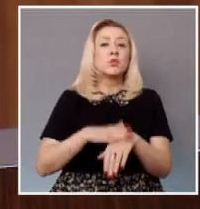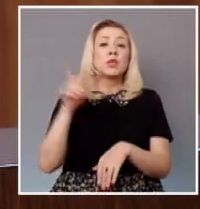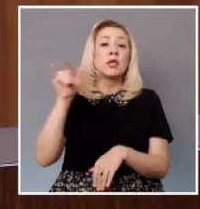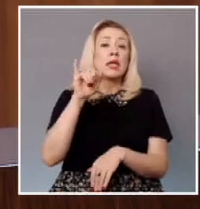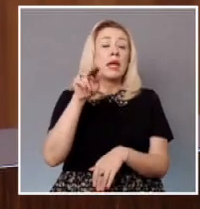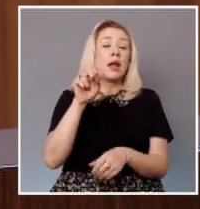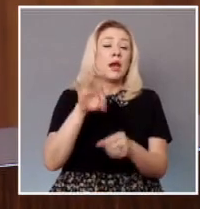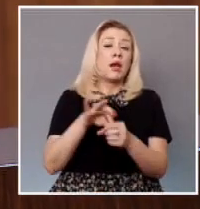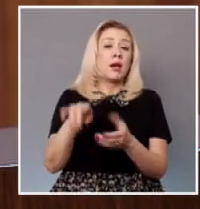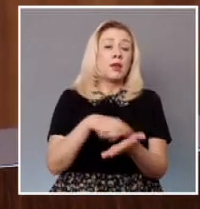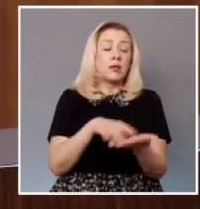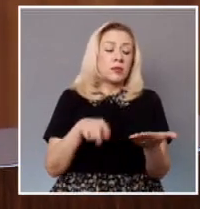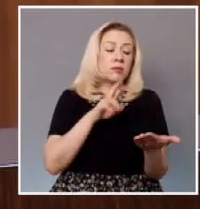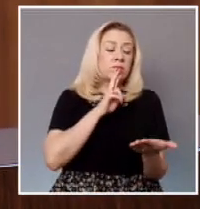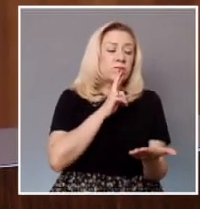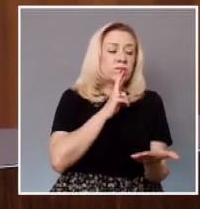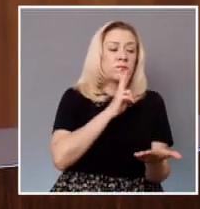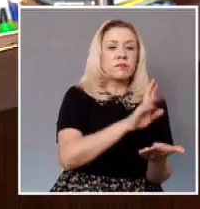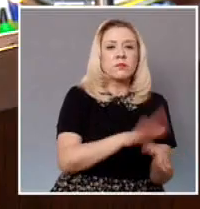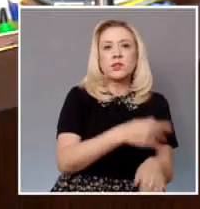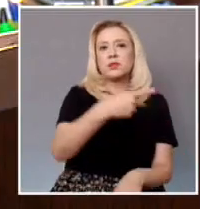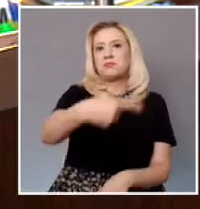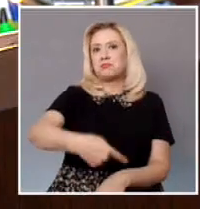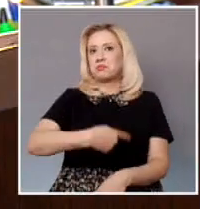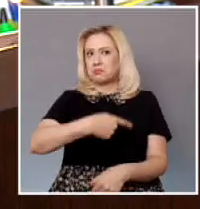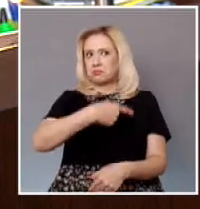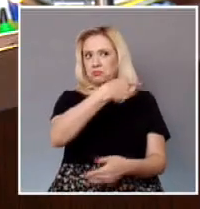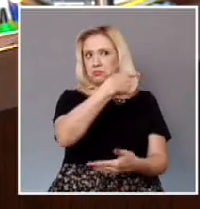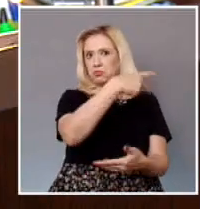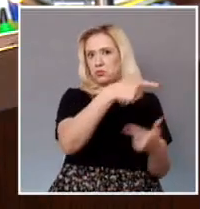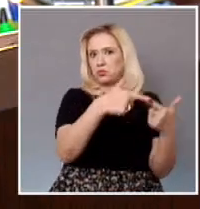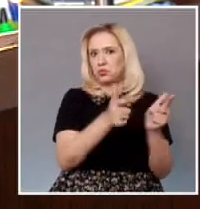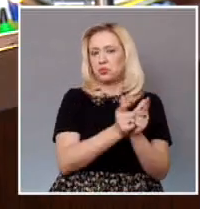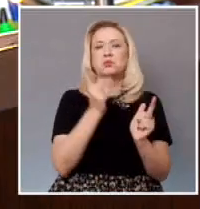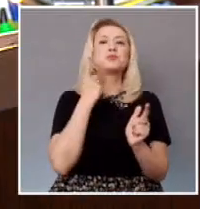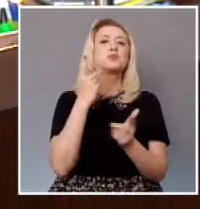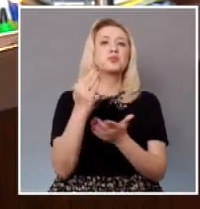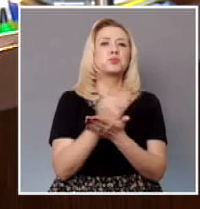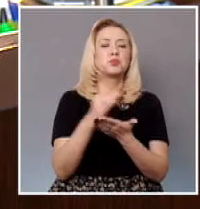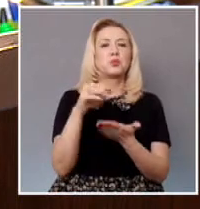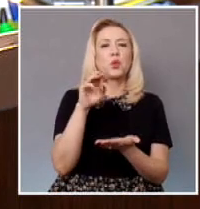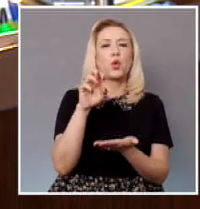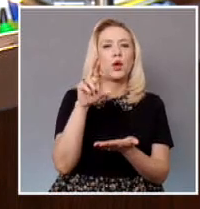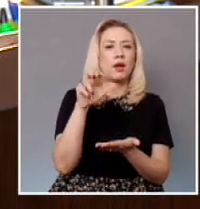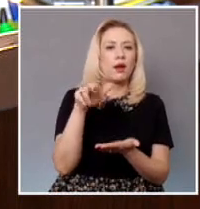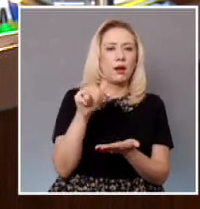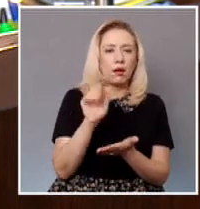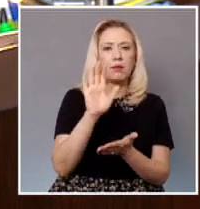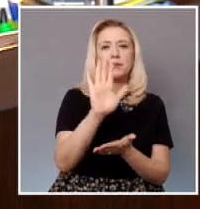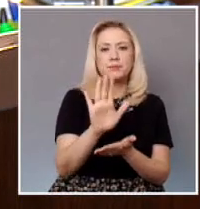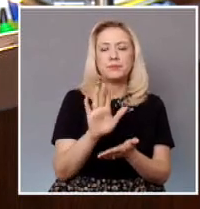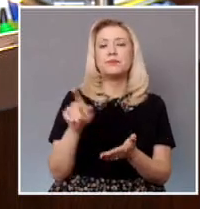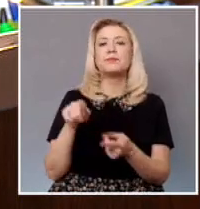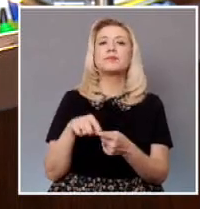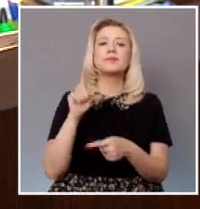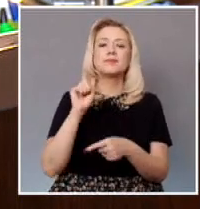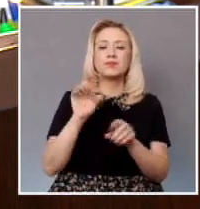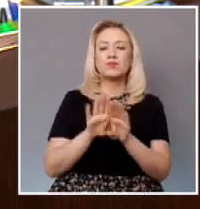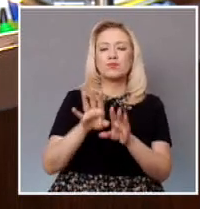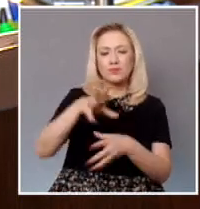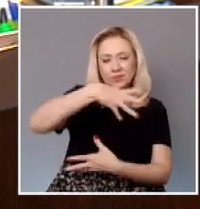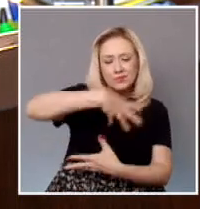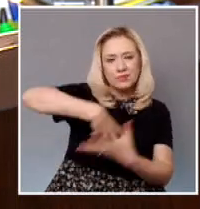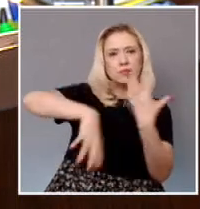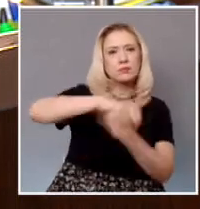una consulta del partido Morena. Aplicar por analogía la figura de la compensación para permitir